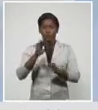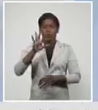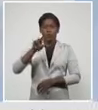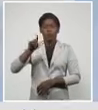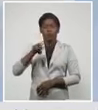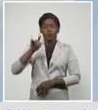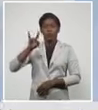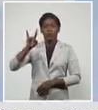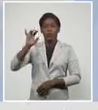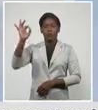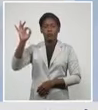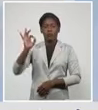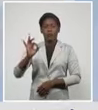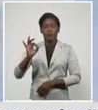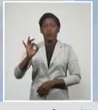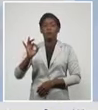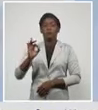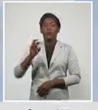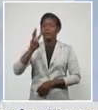5,9%,